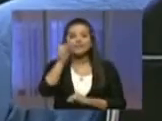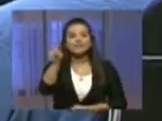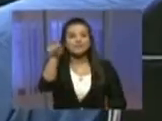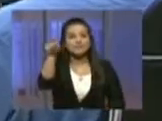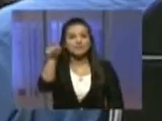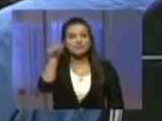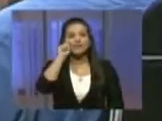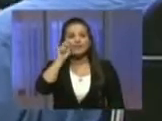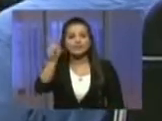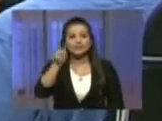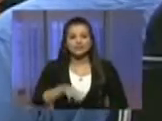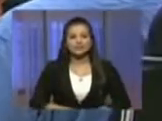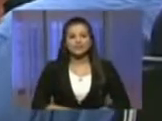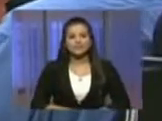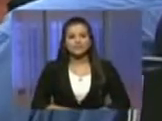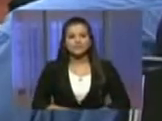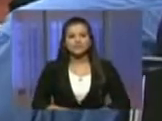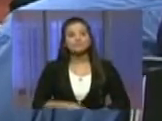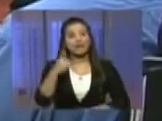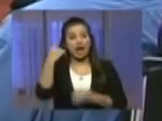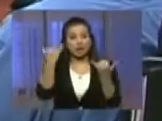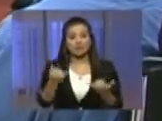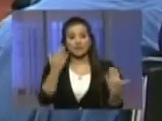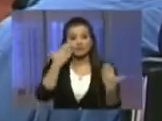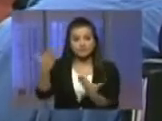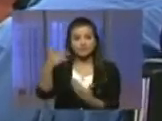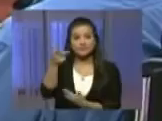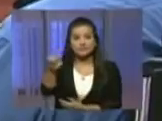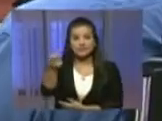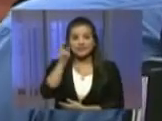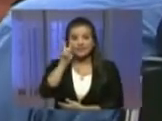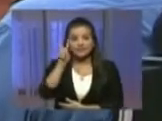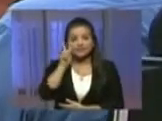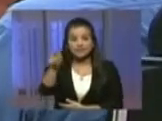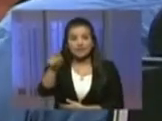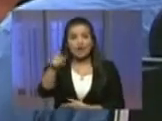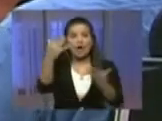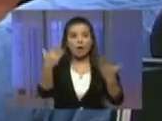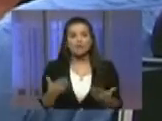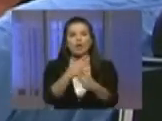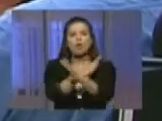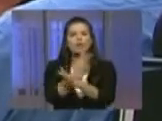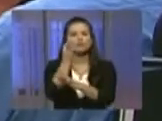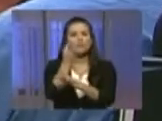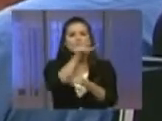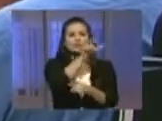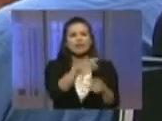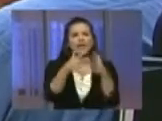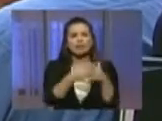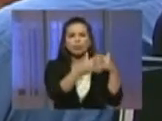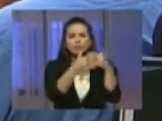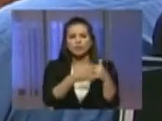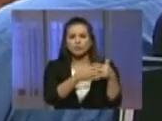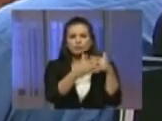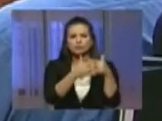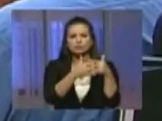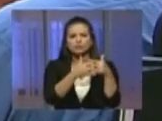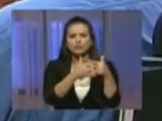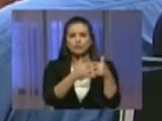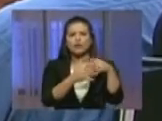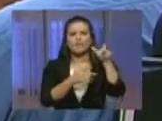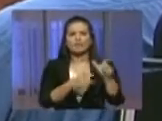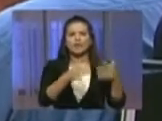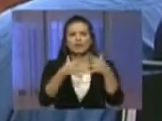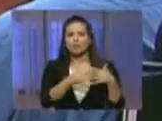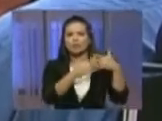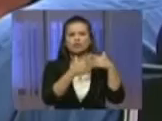Te ves Ahí está en este momento está jugando un estadounidense Ben